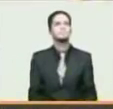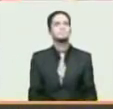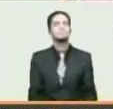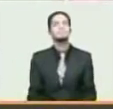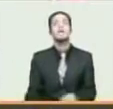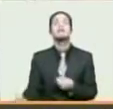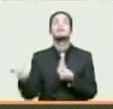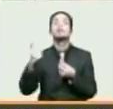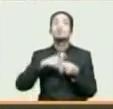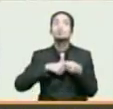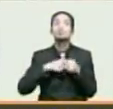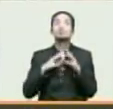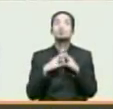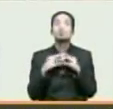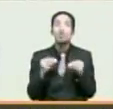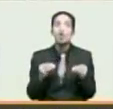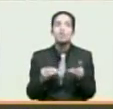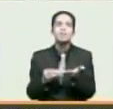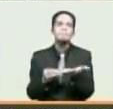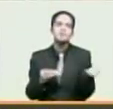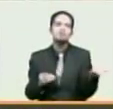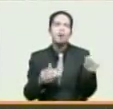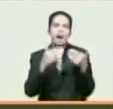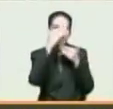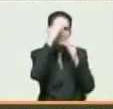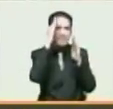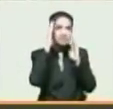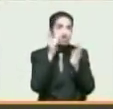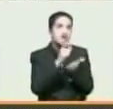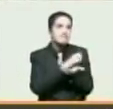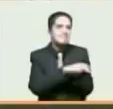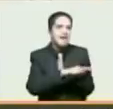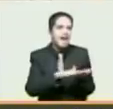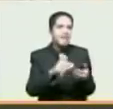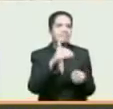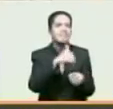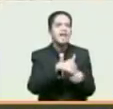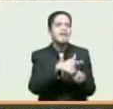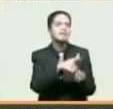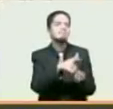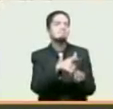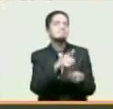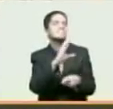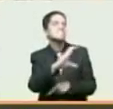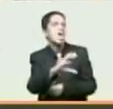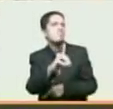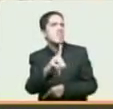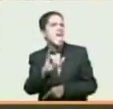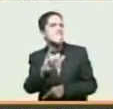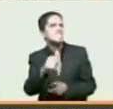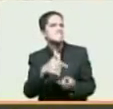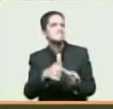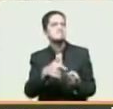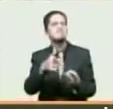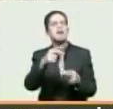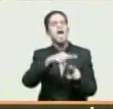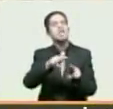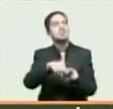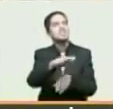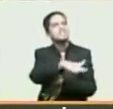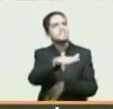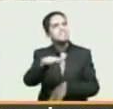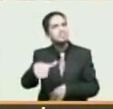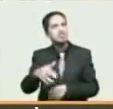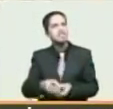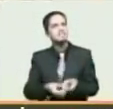Incluye a todos aquellos que son atendidos de manera gratuita en los sistemas de salud. Incluye a los niños y a las niñas que se